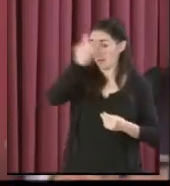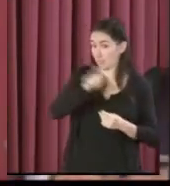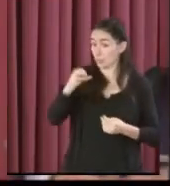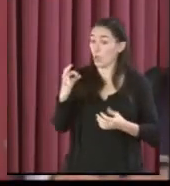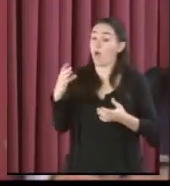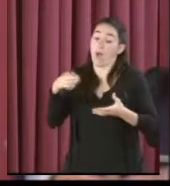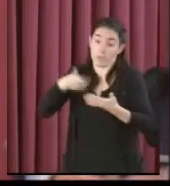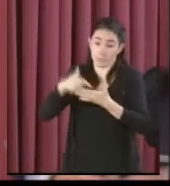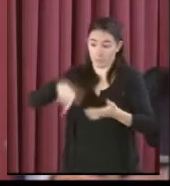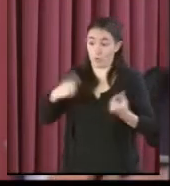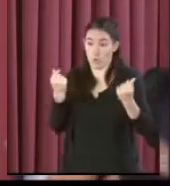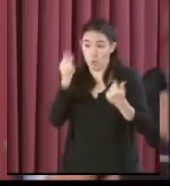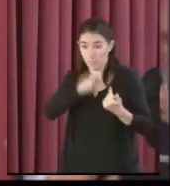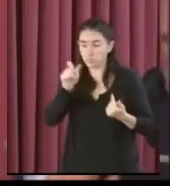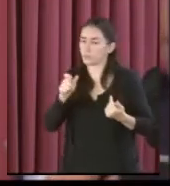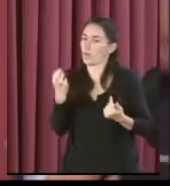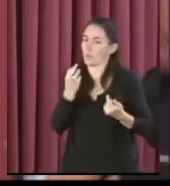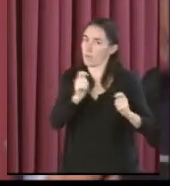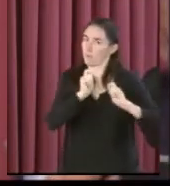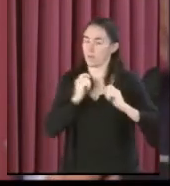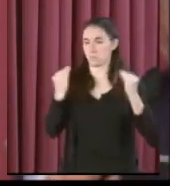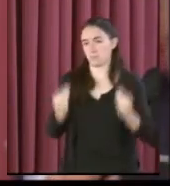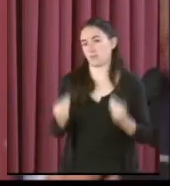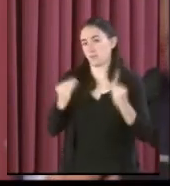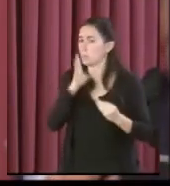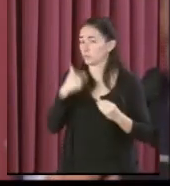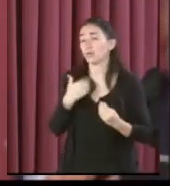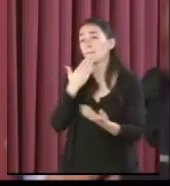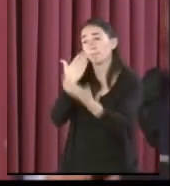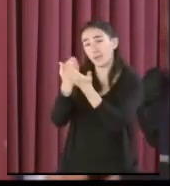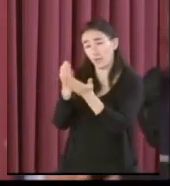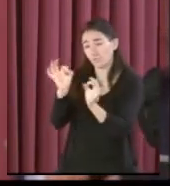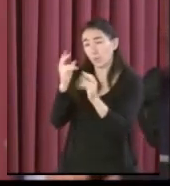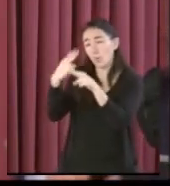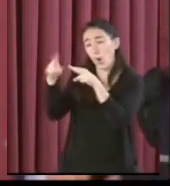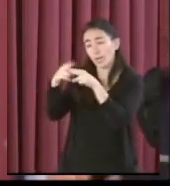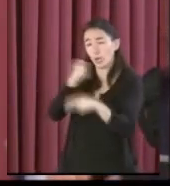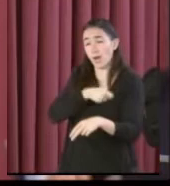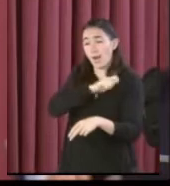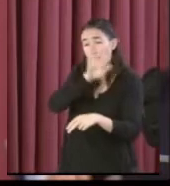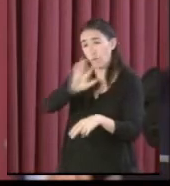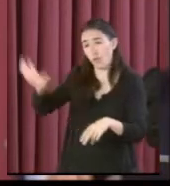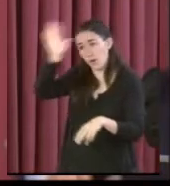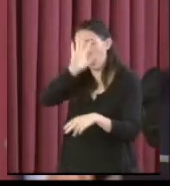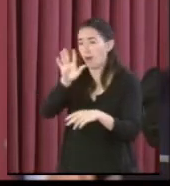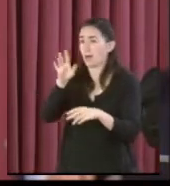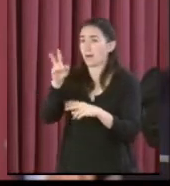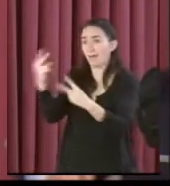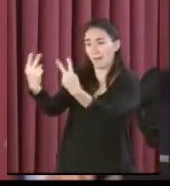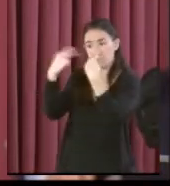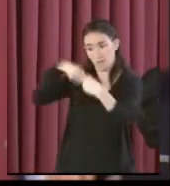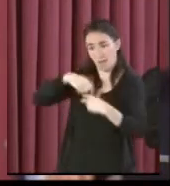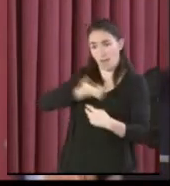merecemos. E invito a los responsables políticos nacionales a que se fijen en lo local y lo trasladen a lo